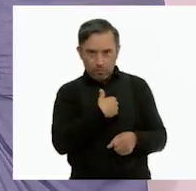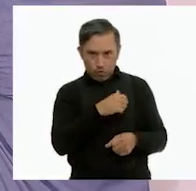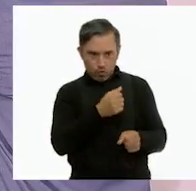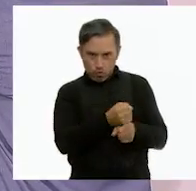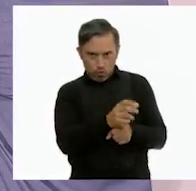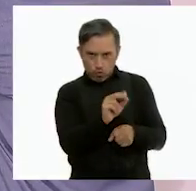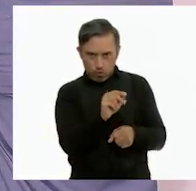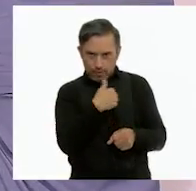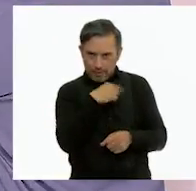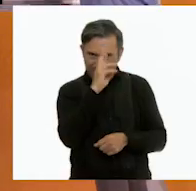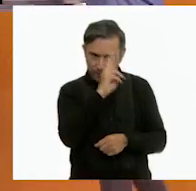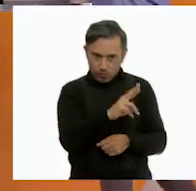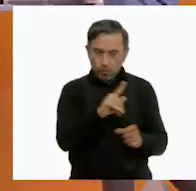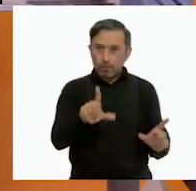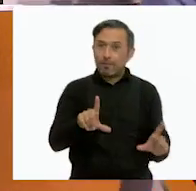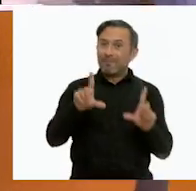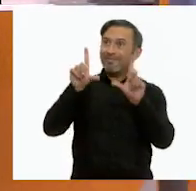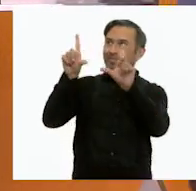molesto a los animales.